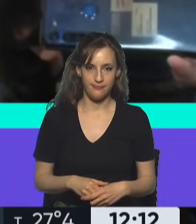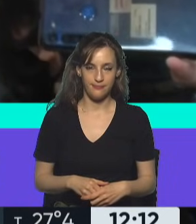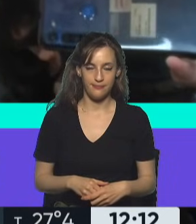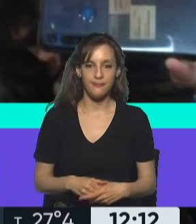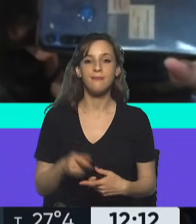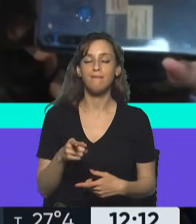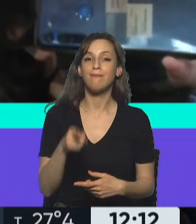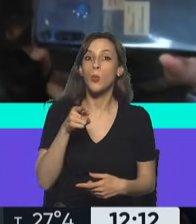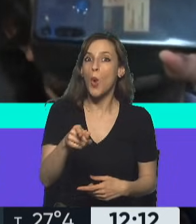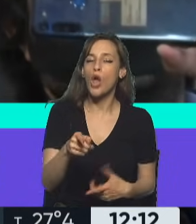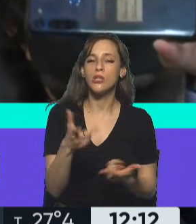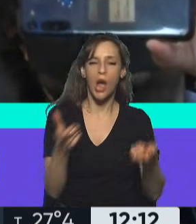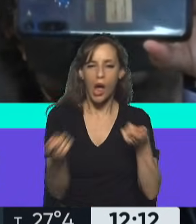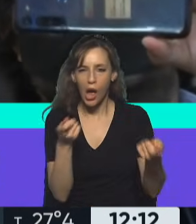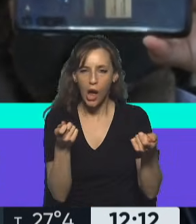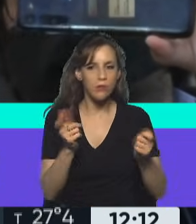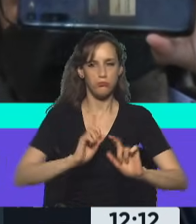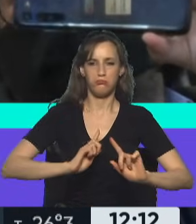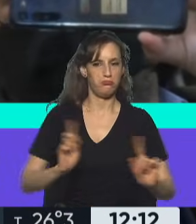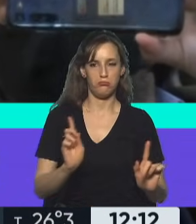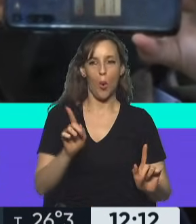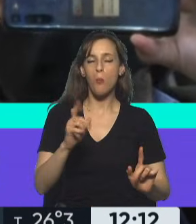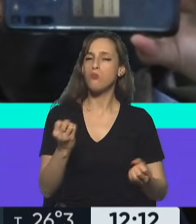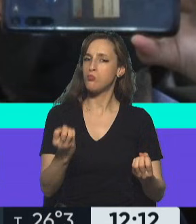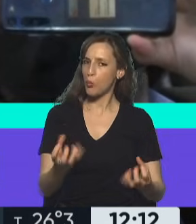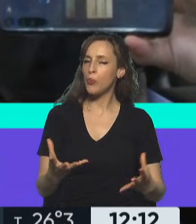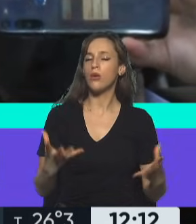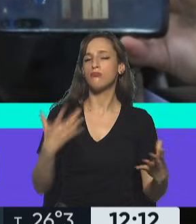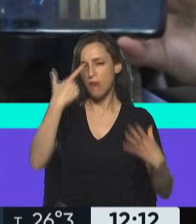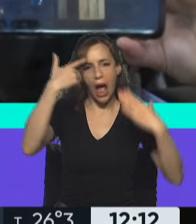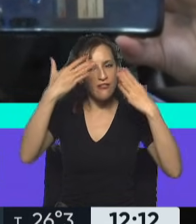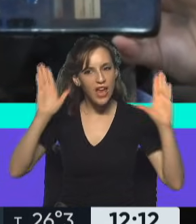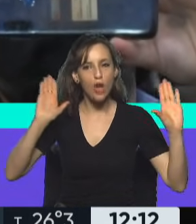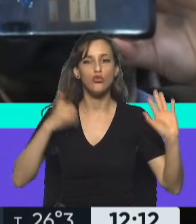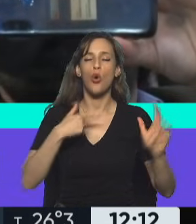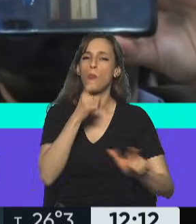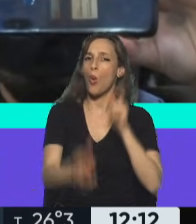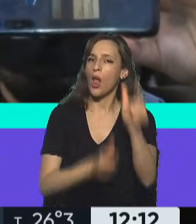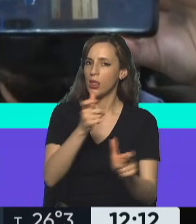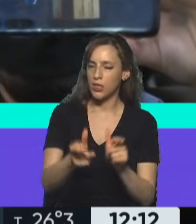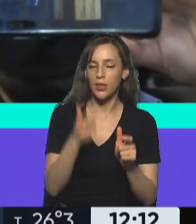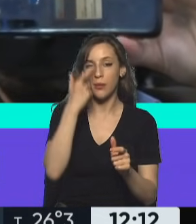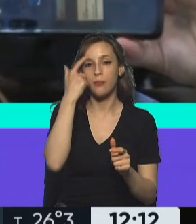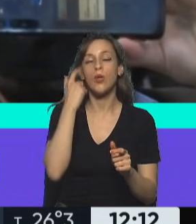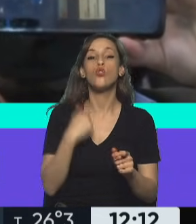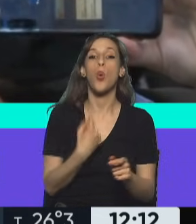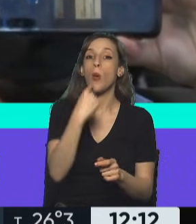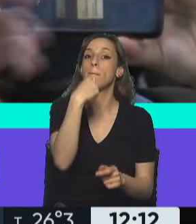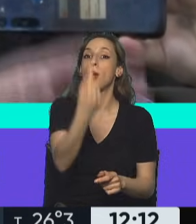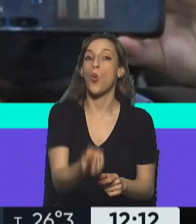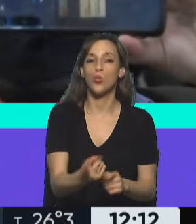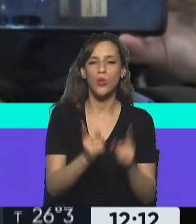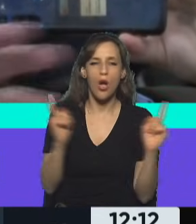sino aceptarla, y aceptarla como venga. Pero sé que vas a responder a todas las preguntas. Y una de las preguntas que te voy a hacer es